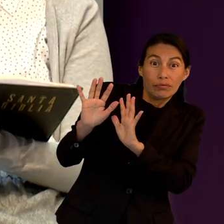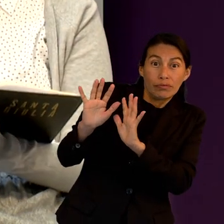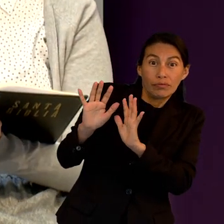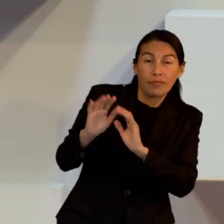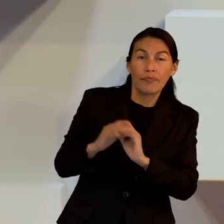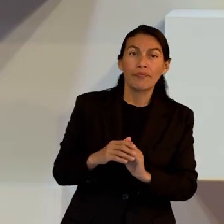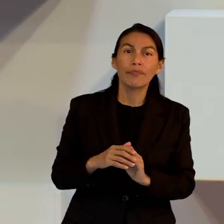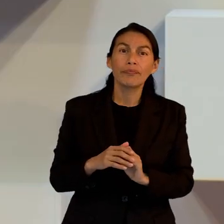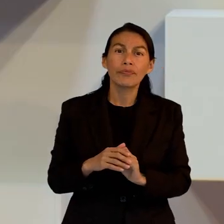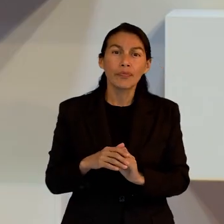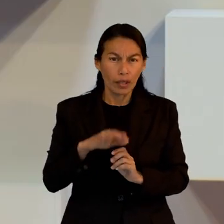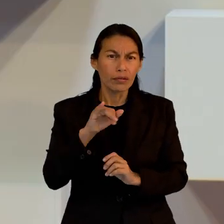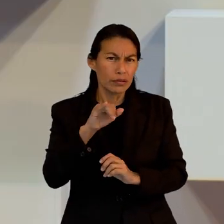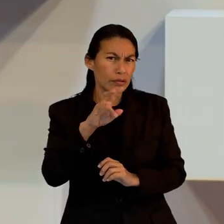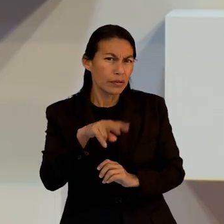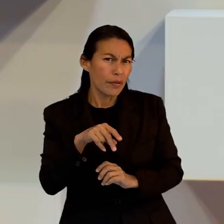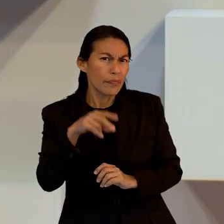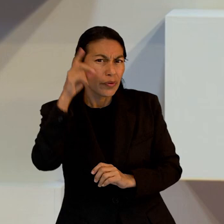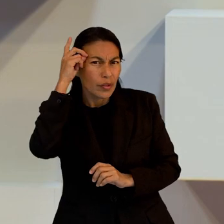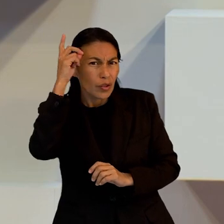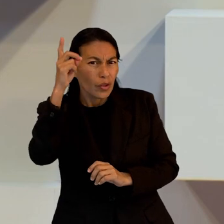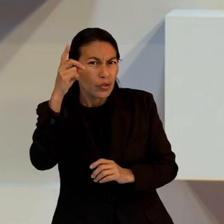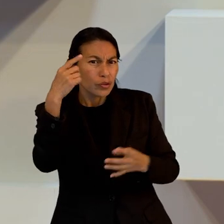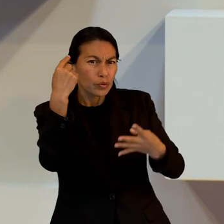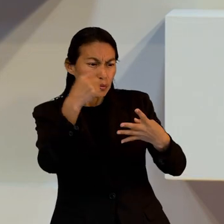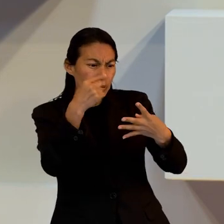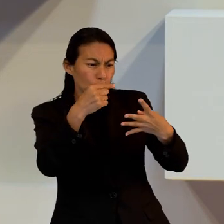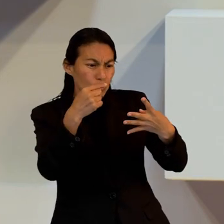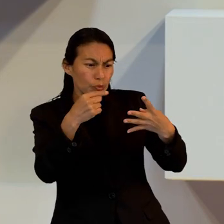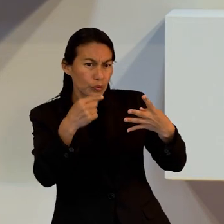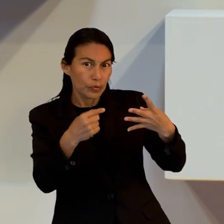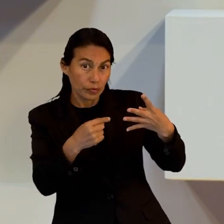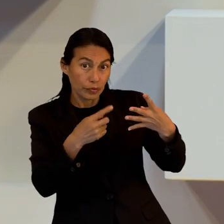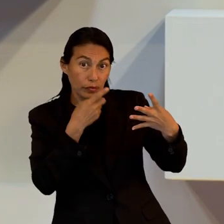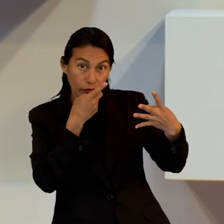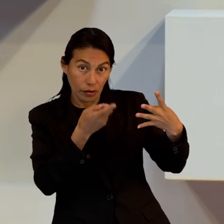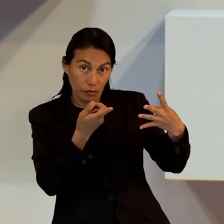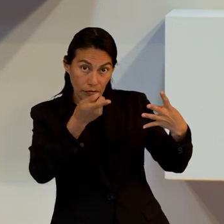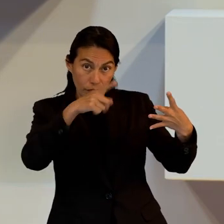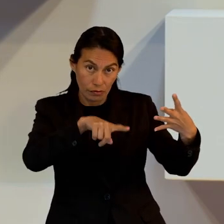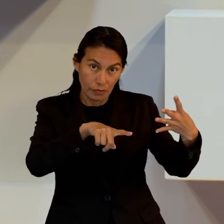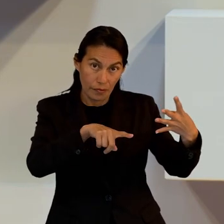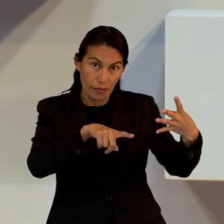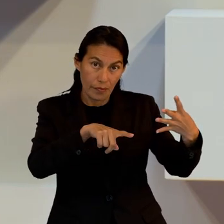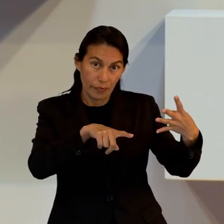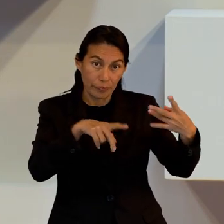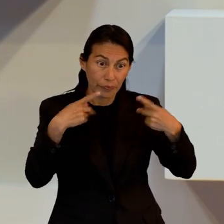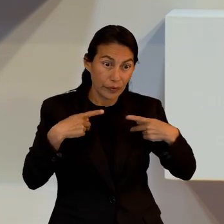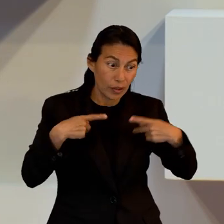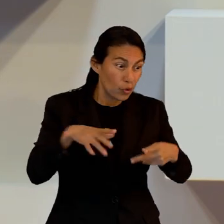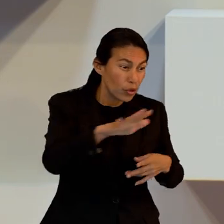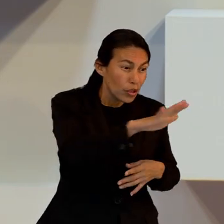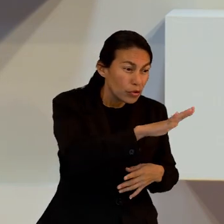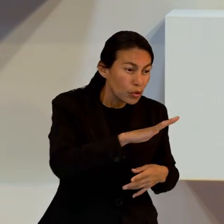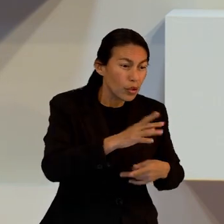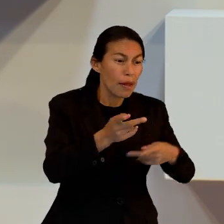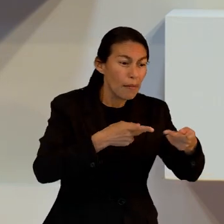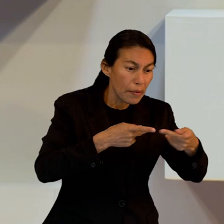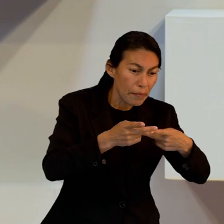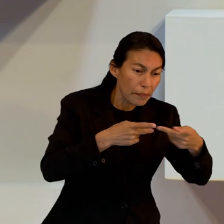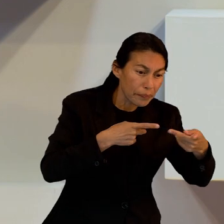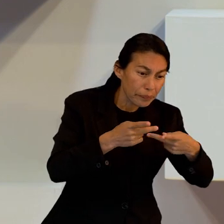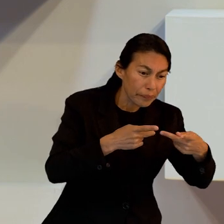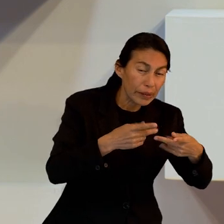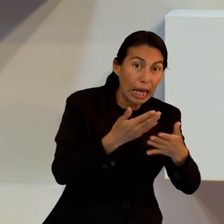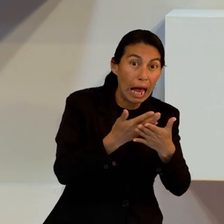dios había dado algunas instrucciones pidió algunas instrucciones para que el pueblo el pueblo se preparara